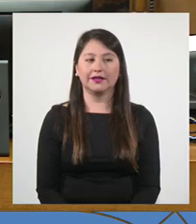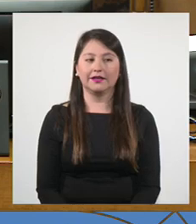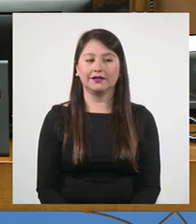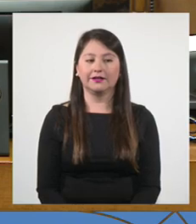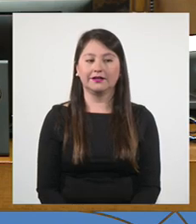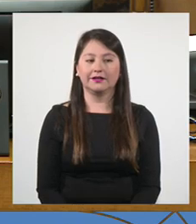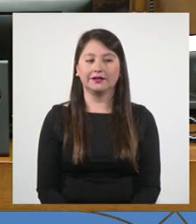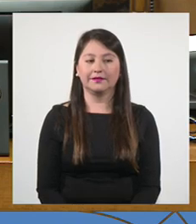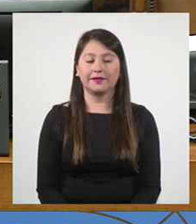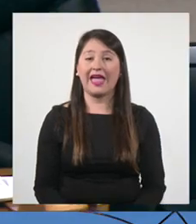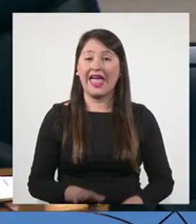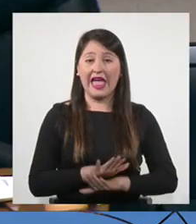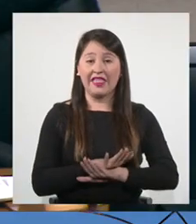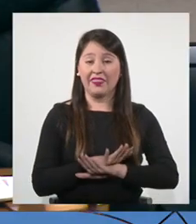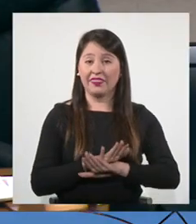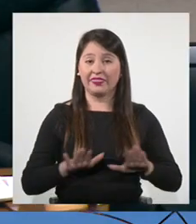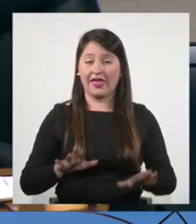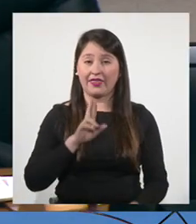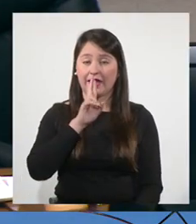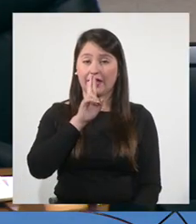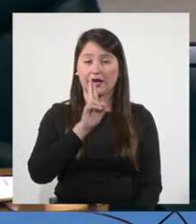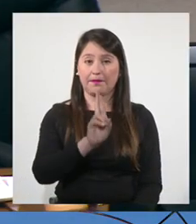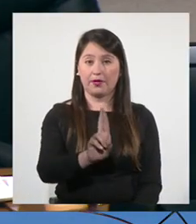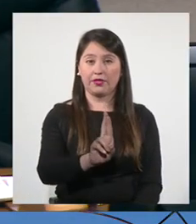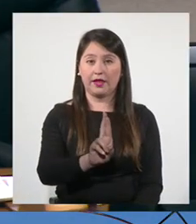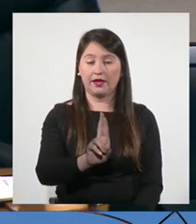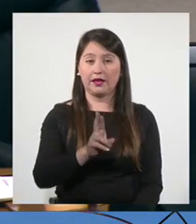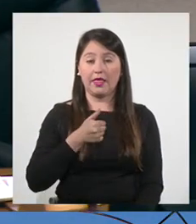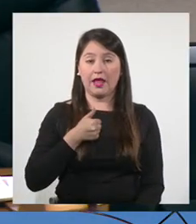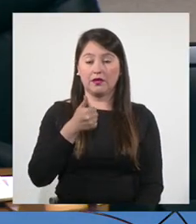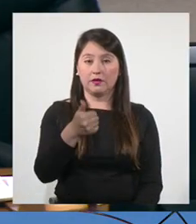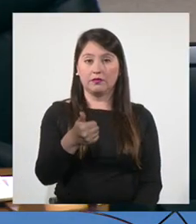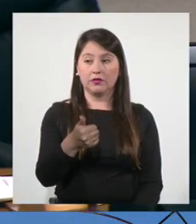¿No hay nada que responder por parte del Ejecutivo?